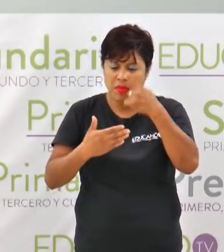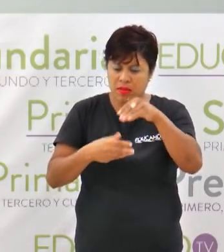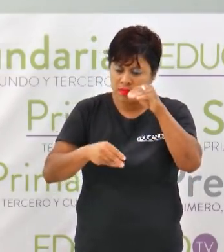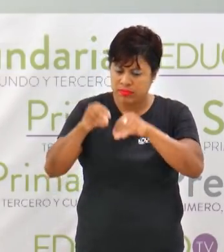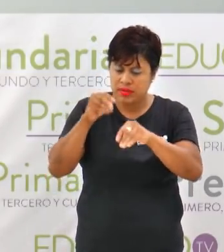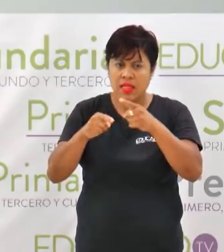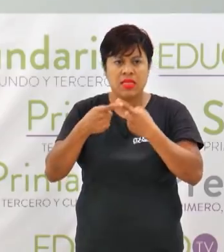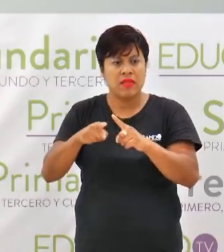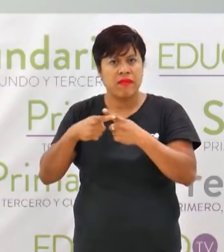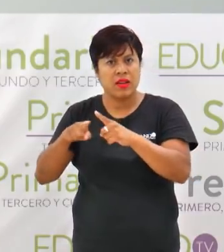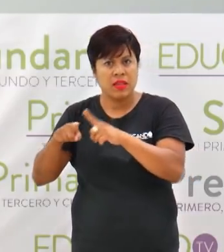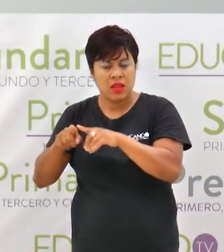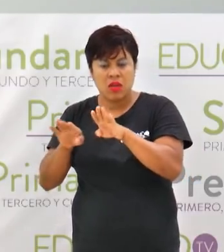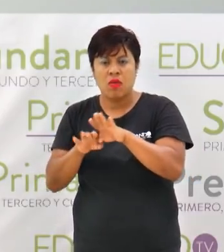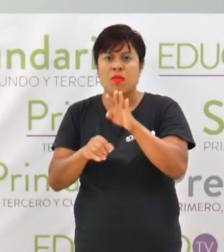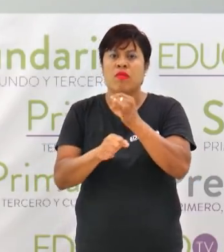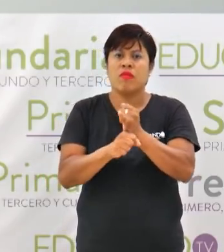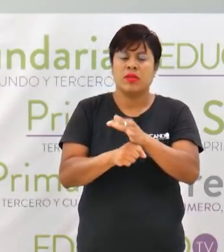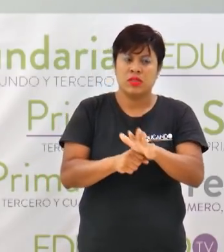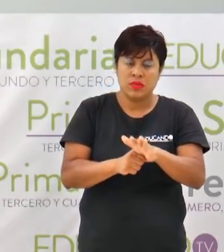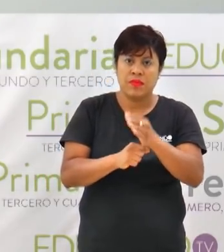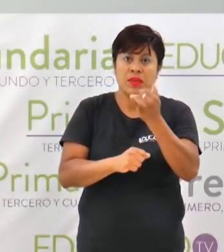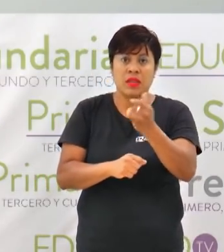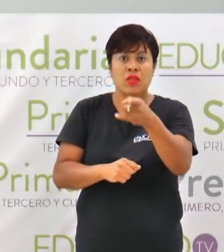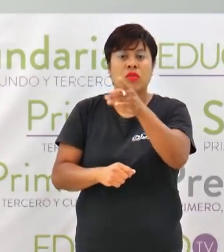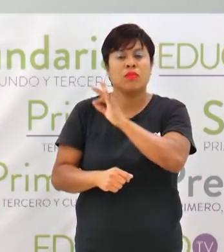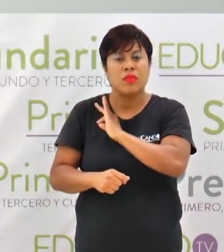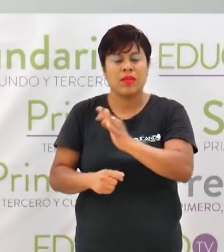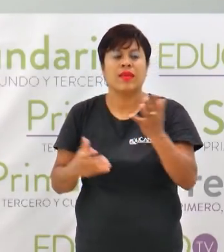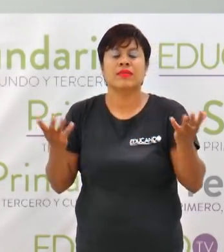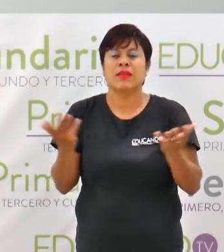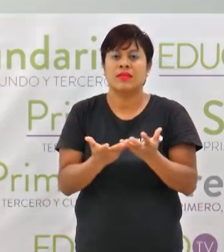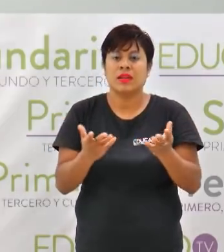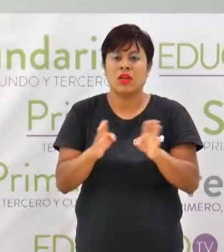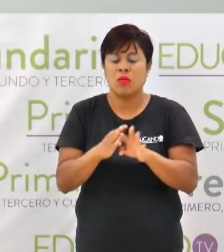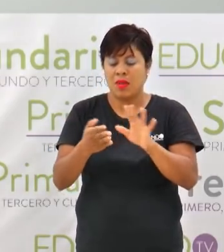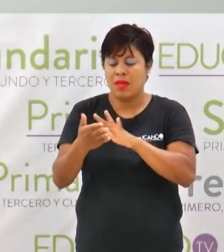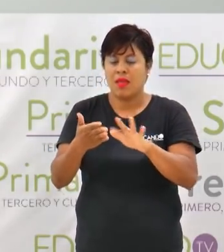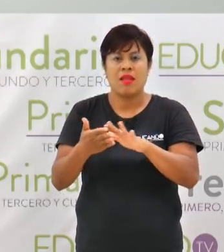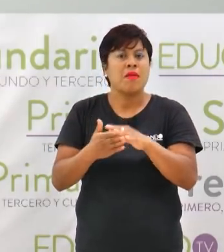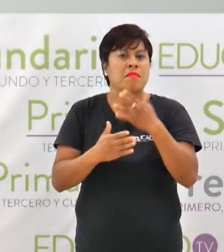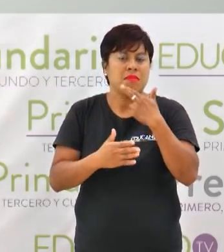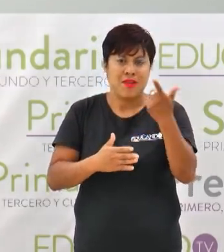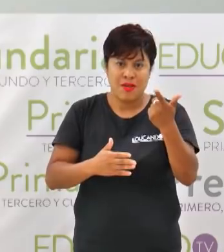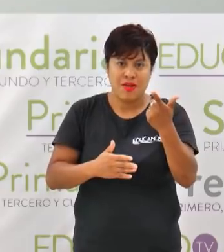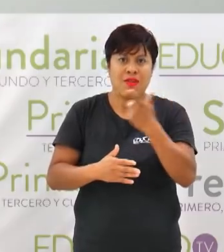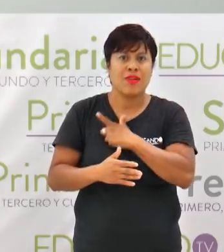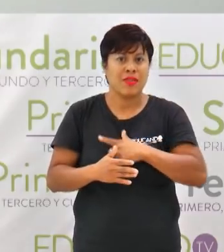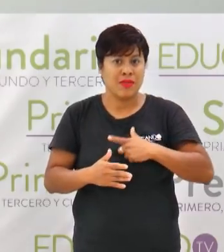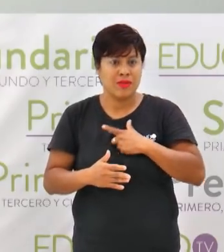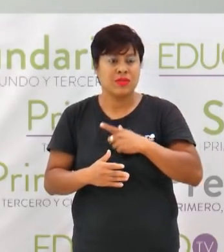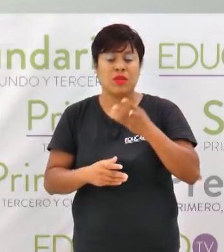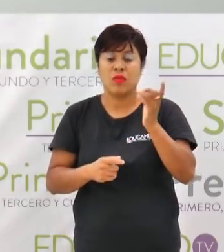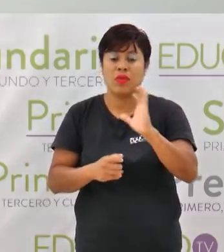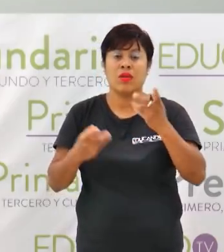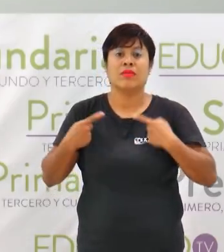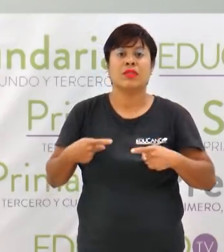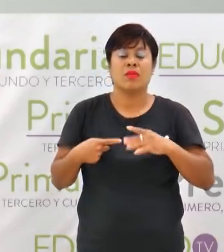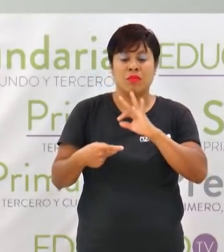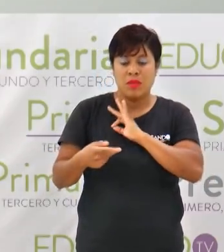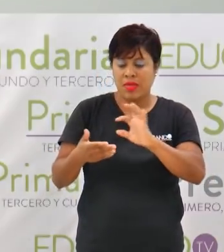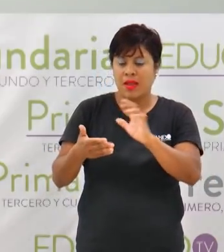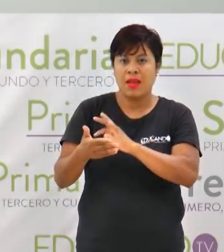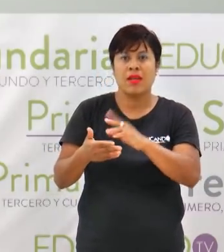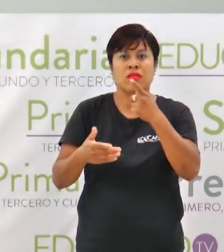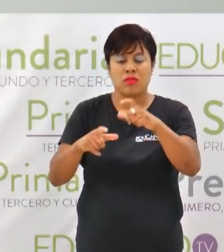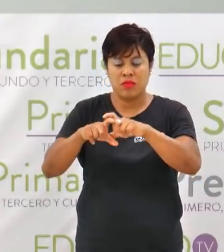de diferente forma la información y que pueda hacer una lectura gustosa al momento que las personas puedan leer